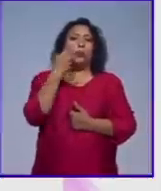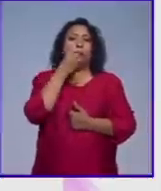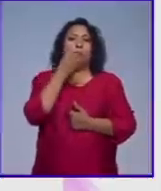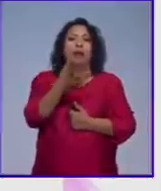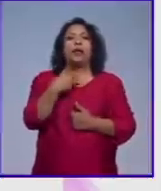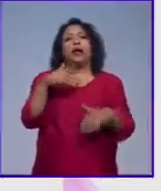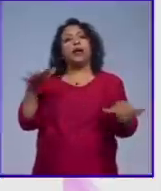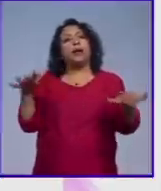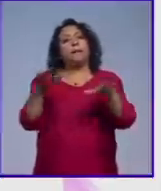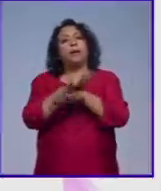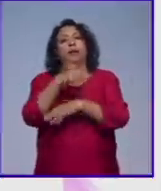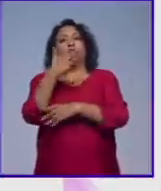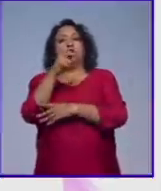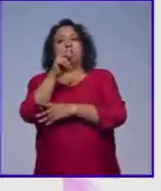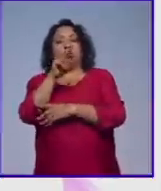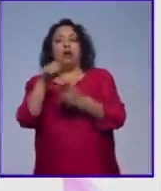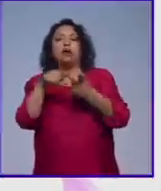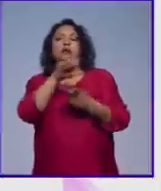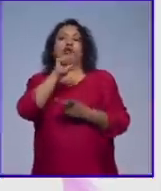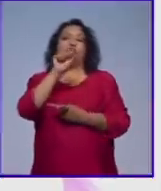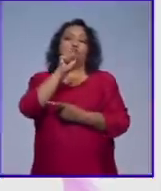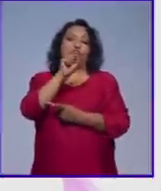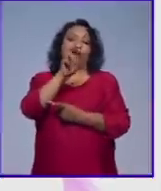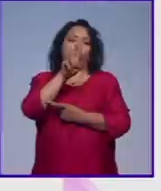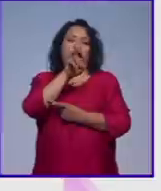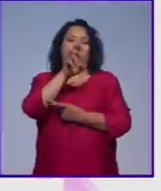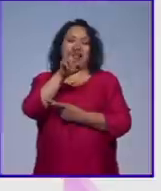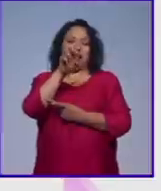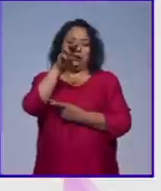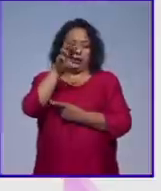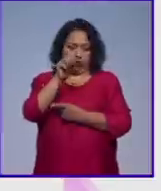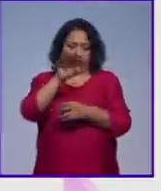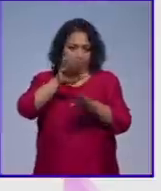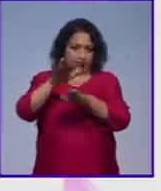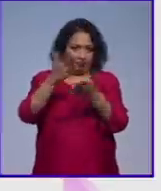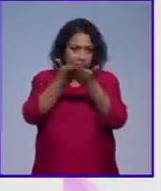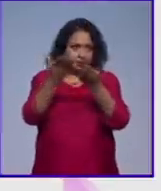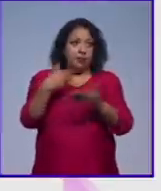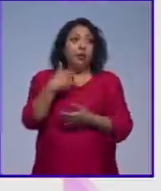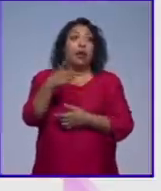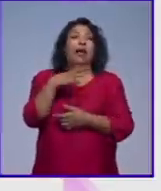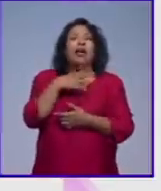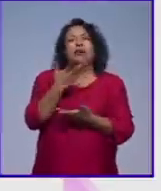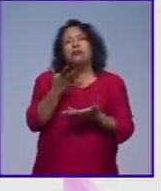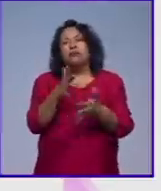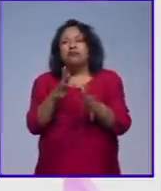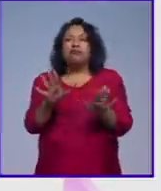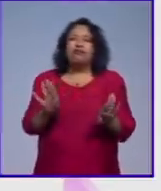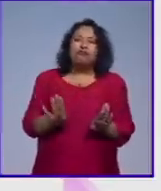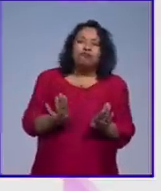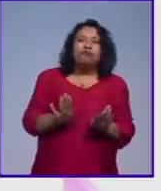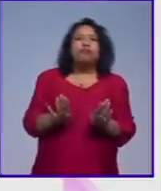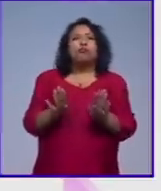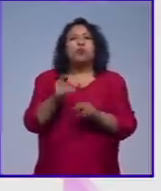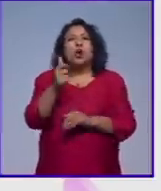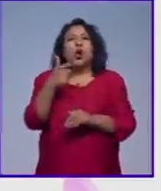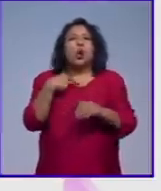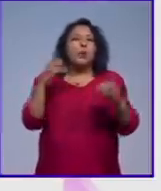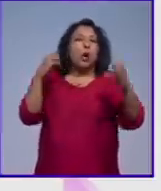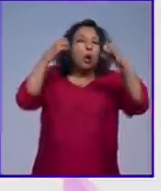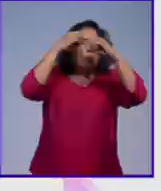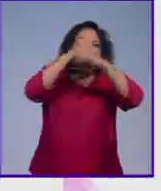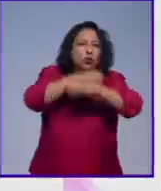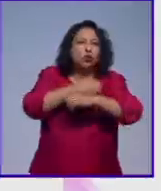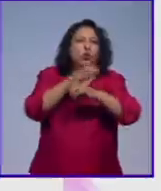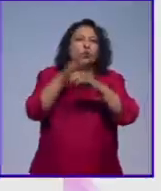de hiperrealismo, Laura, a surrealismo. Bueno, surrealismo con tintes, digamos que un poco oscuros, de